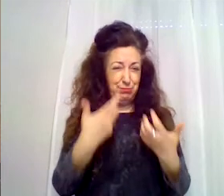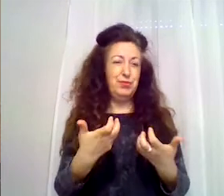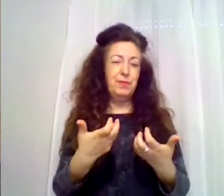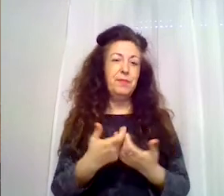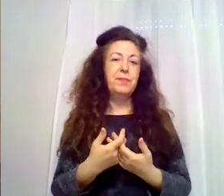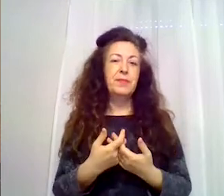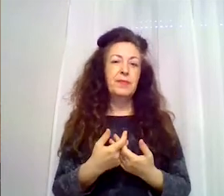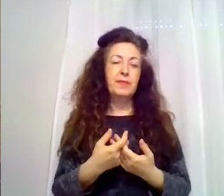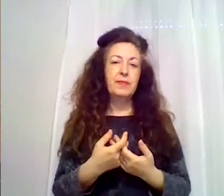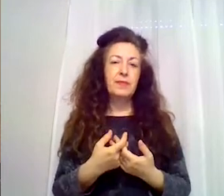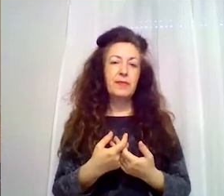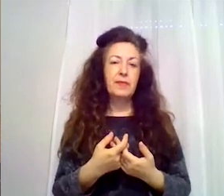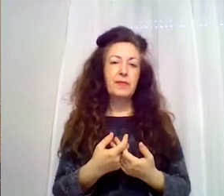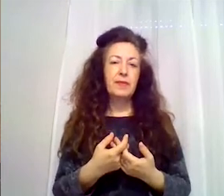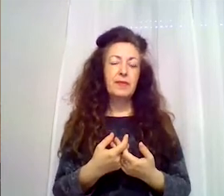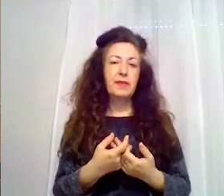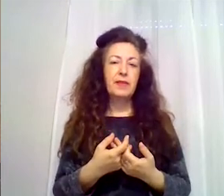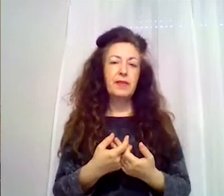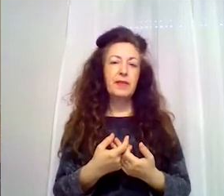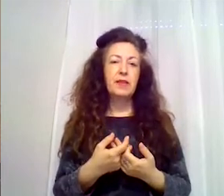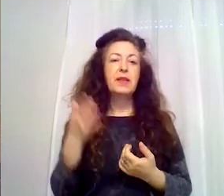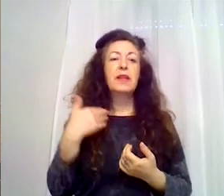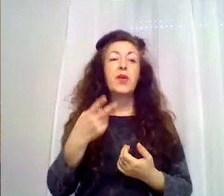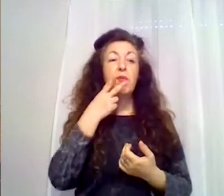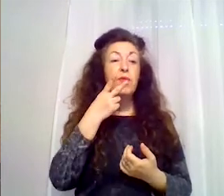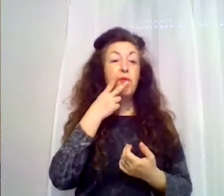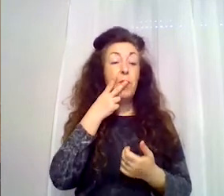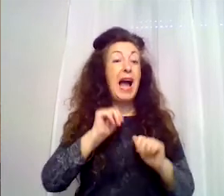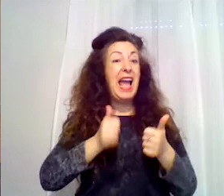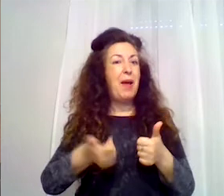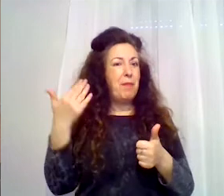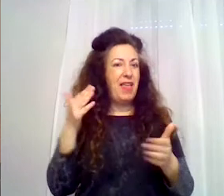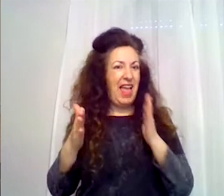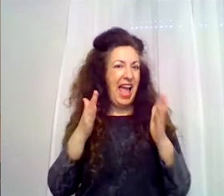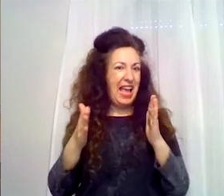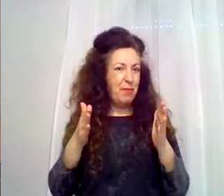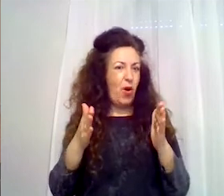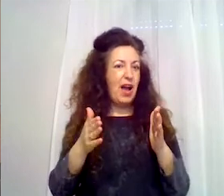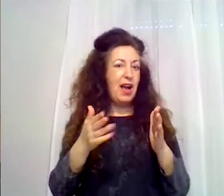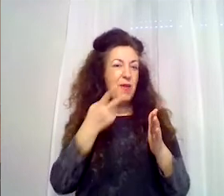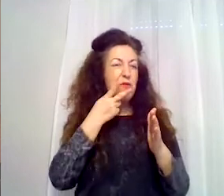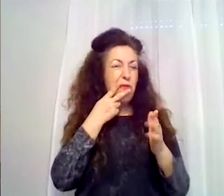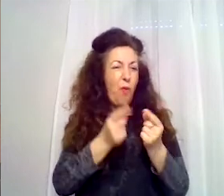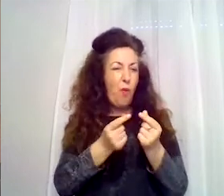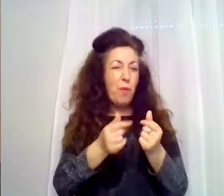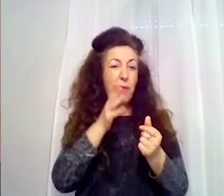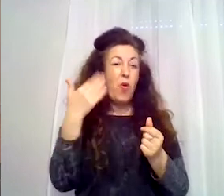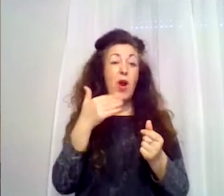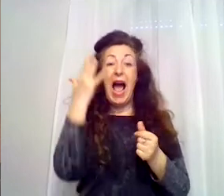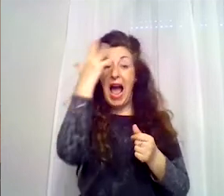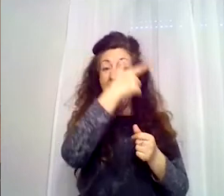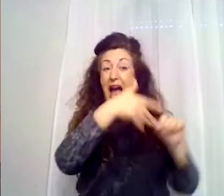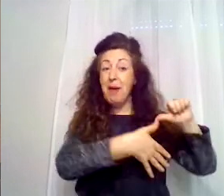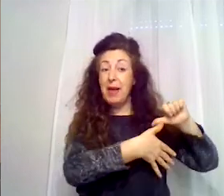autoritaria y despótica, solamente que era anticatólica. Pero era anticatólica, pero no era una amante de la libertad, sino